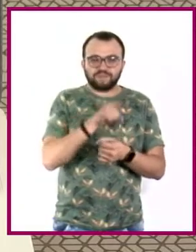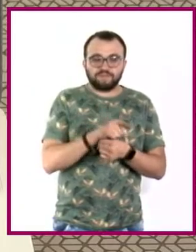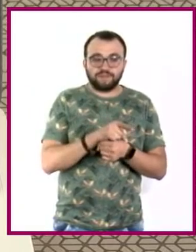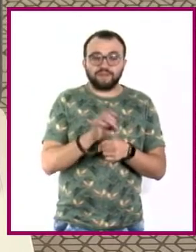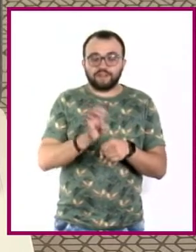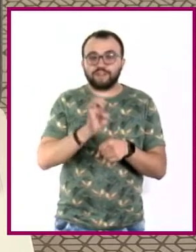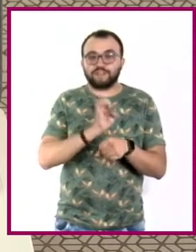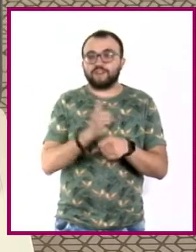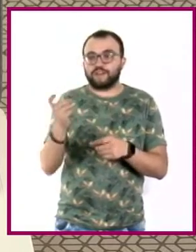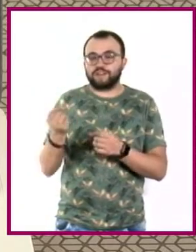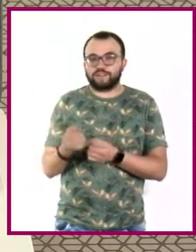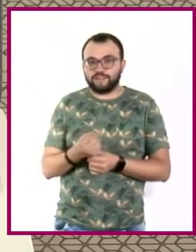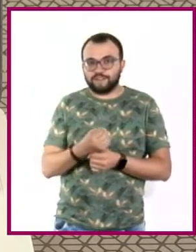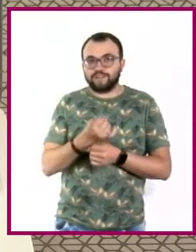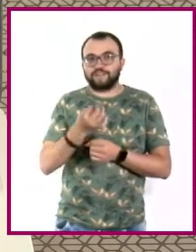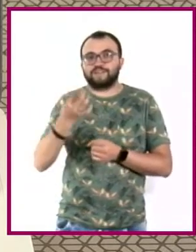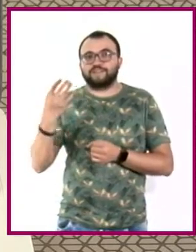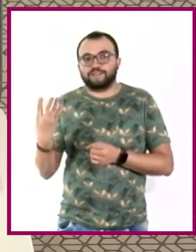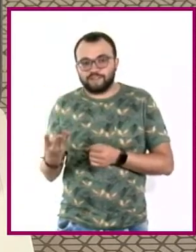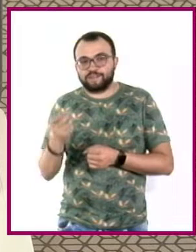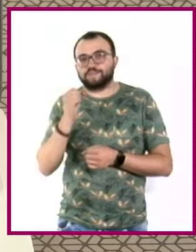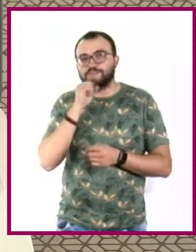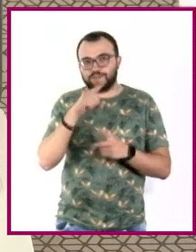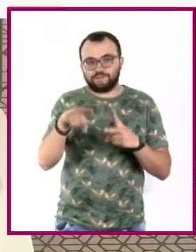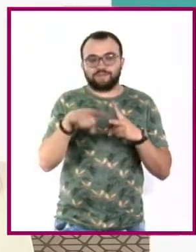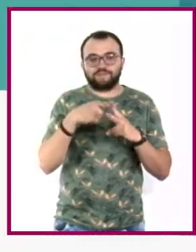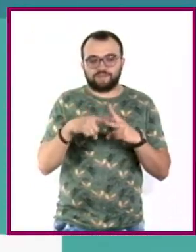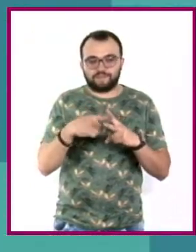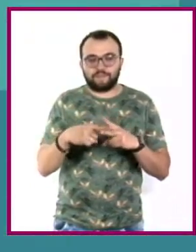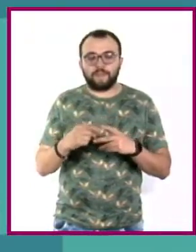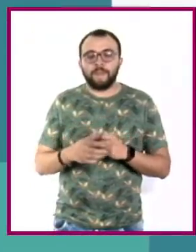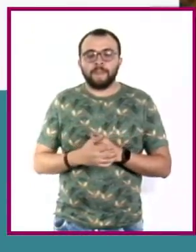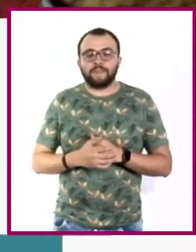pues contarlas a través de la matemática.